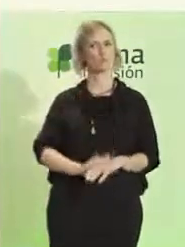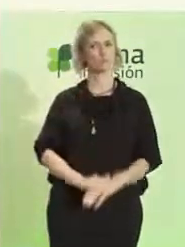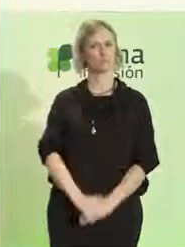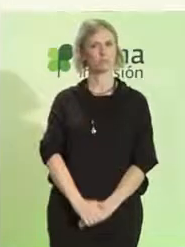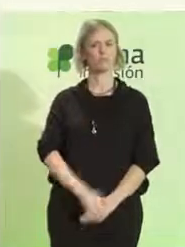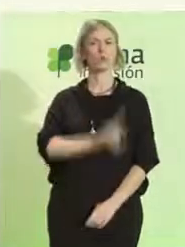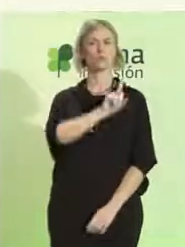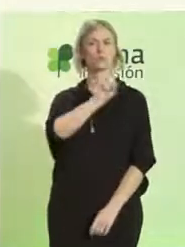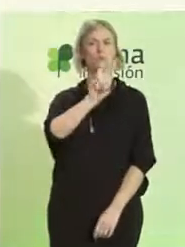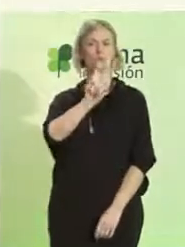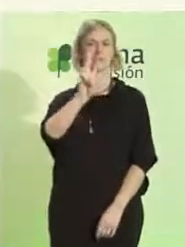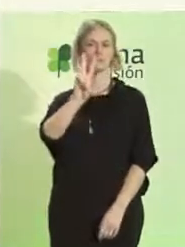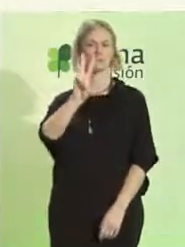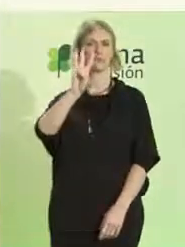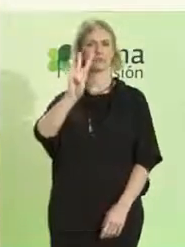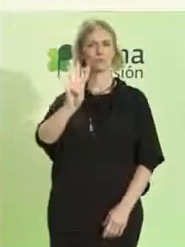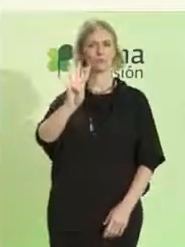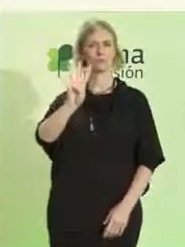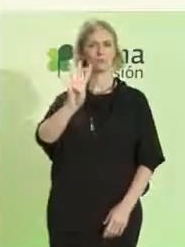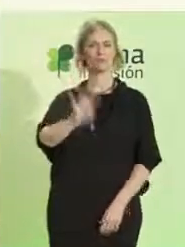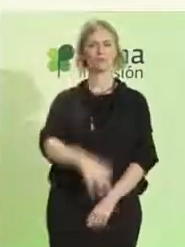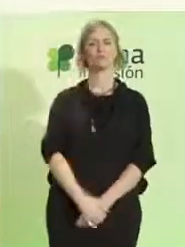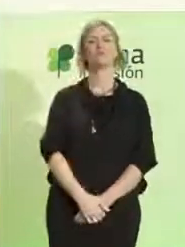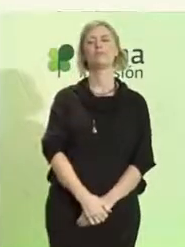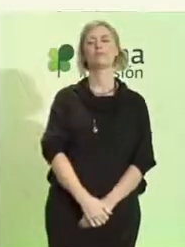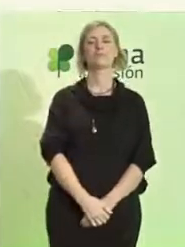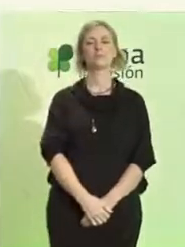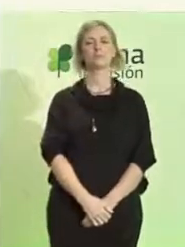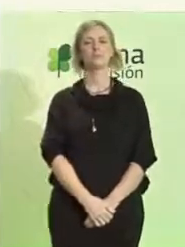Un, dos, tres...